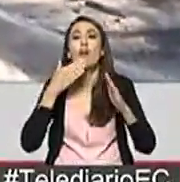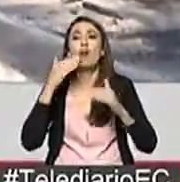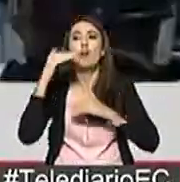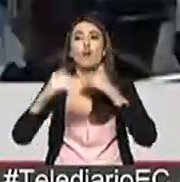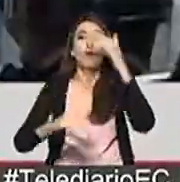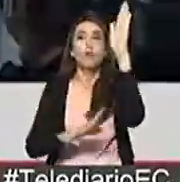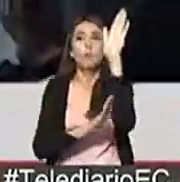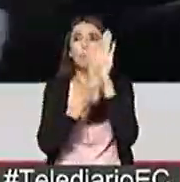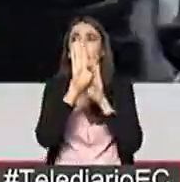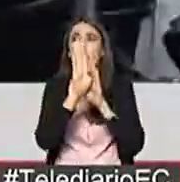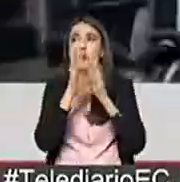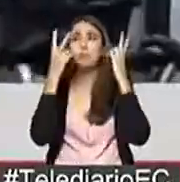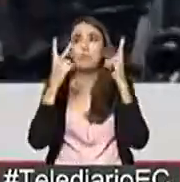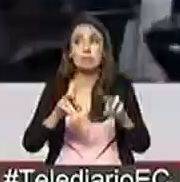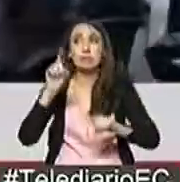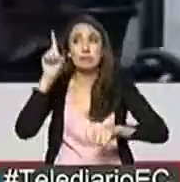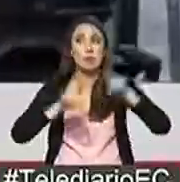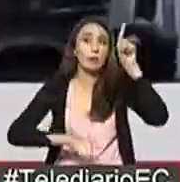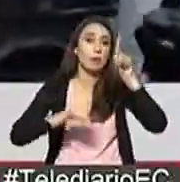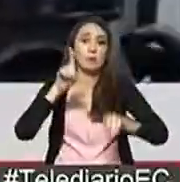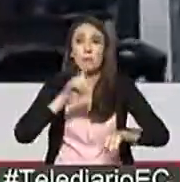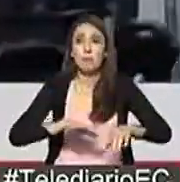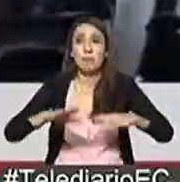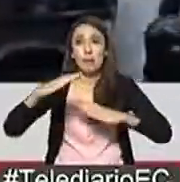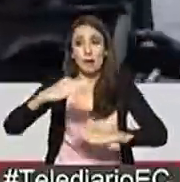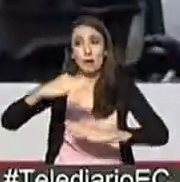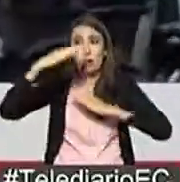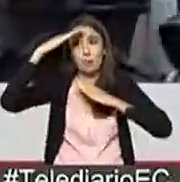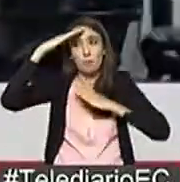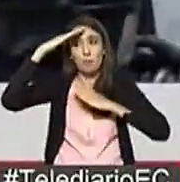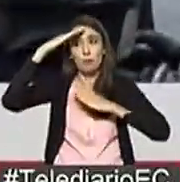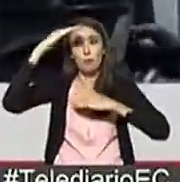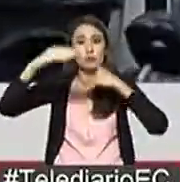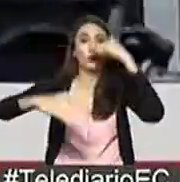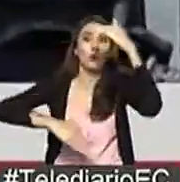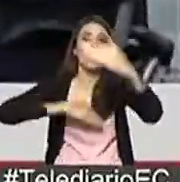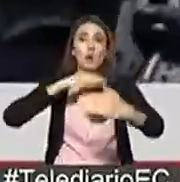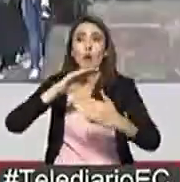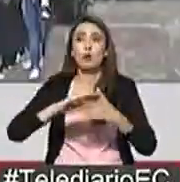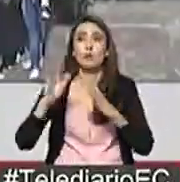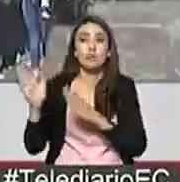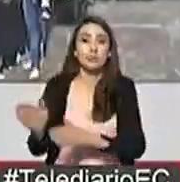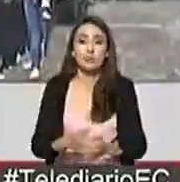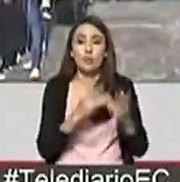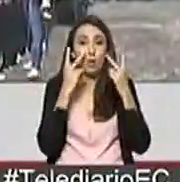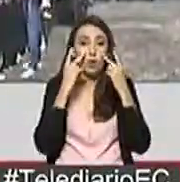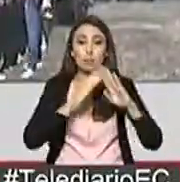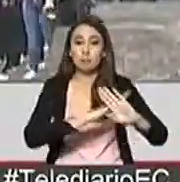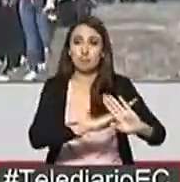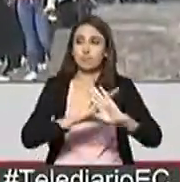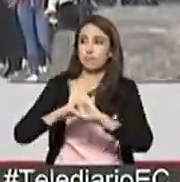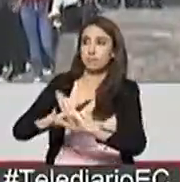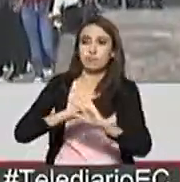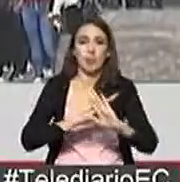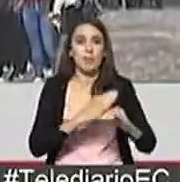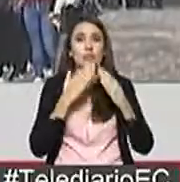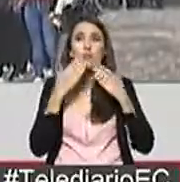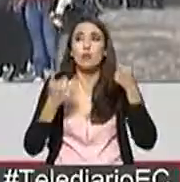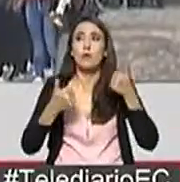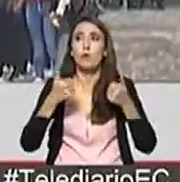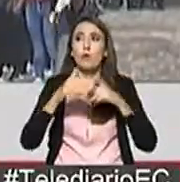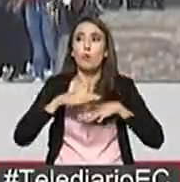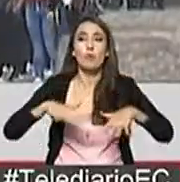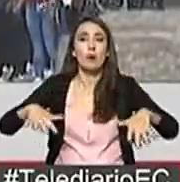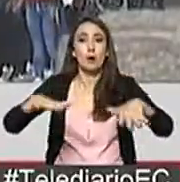esos días y también la actuación de la Policía Nacional, de la que se insiste trabajó de acuerdo a los protocolos, evitando el enfrentamiento directo en medio de lo